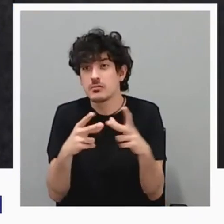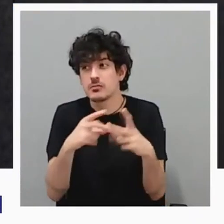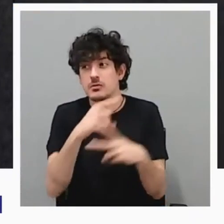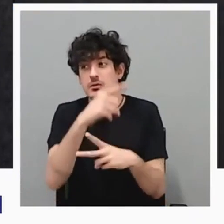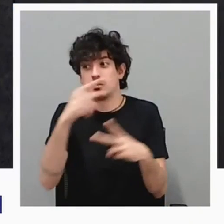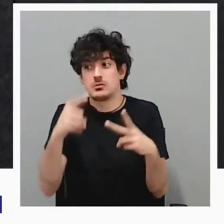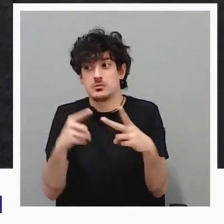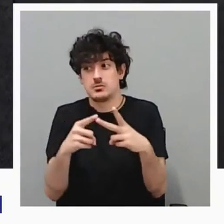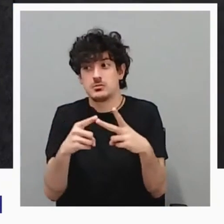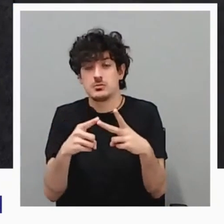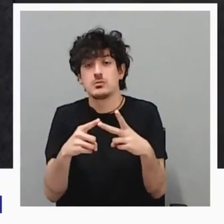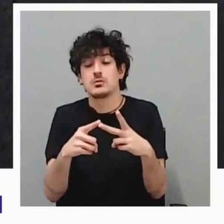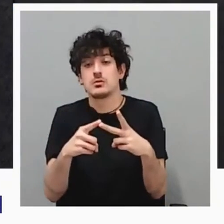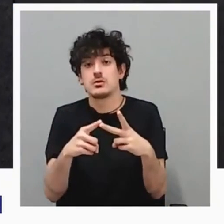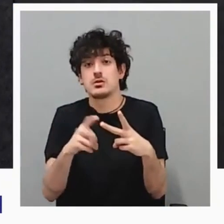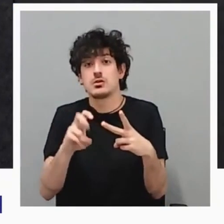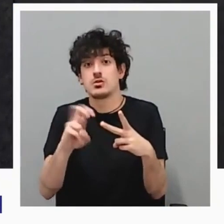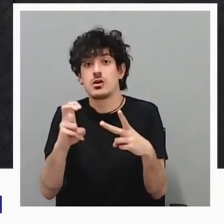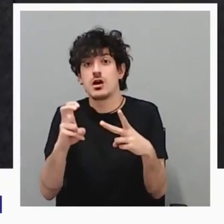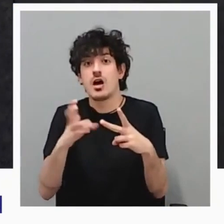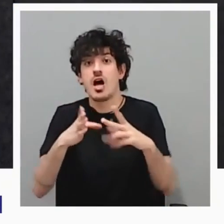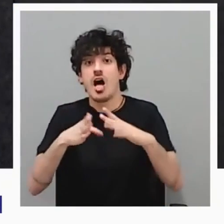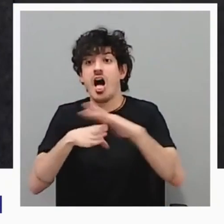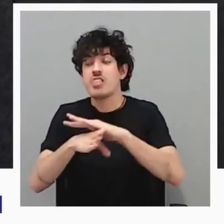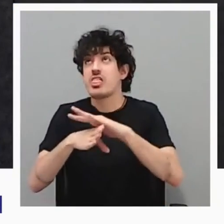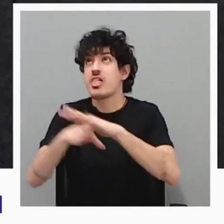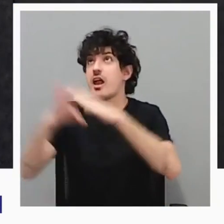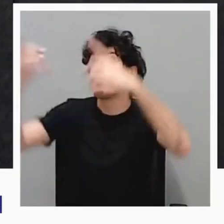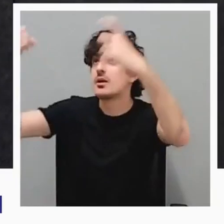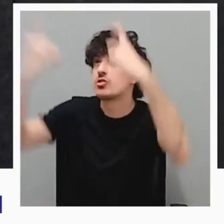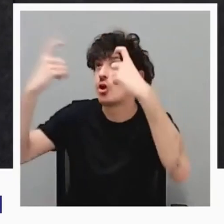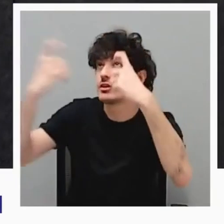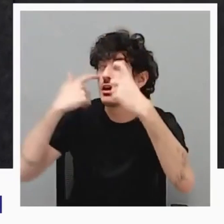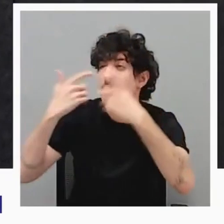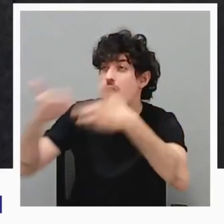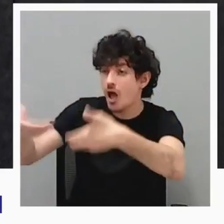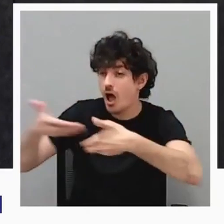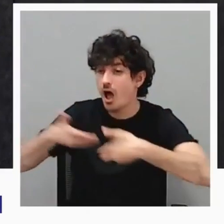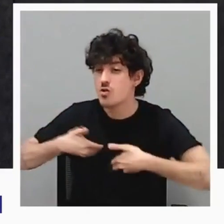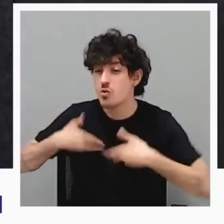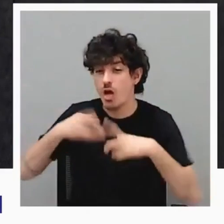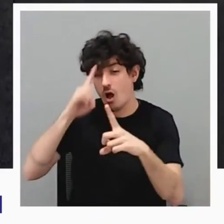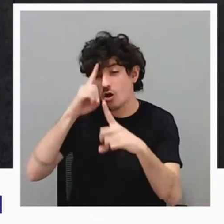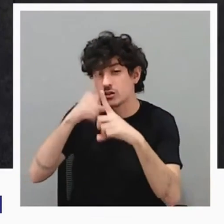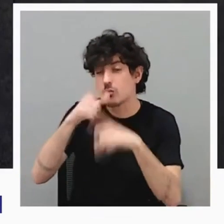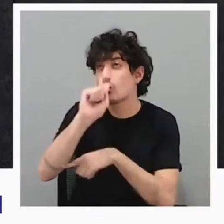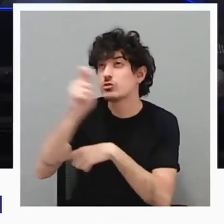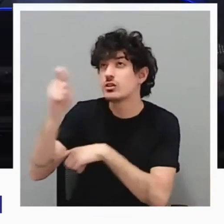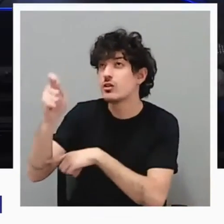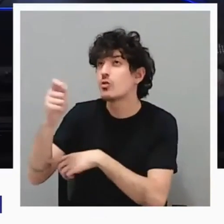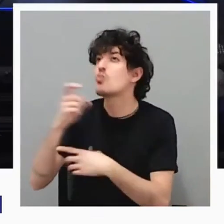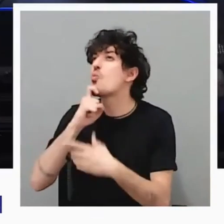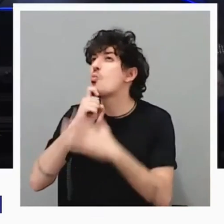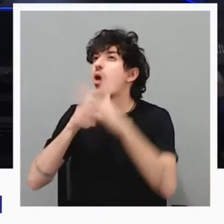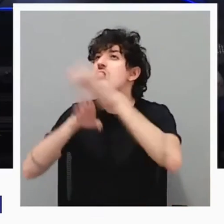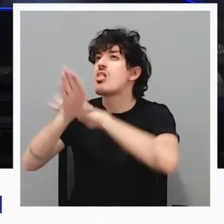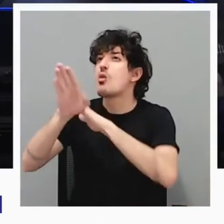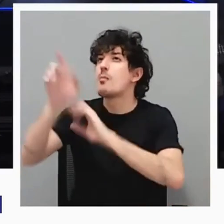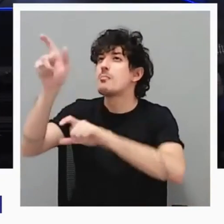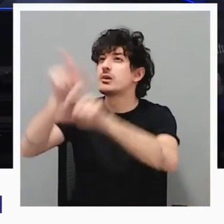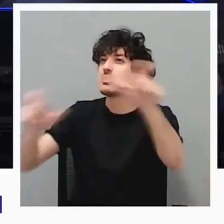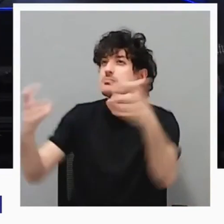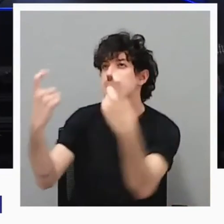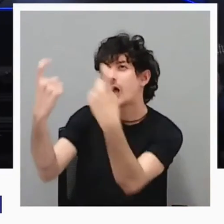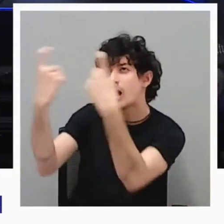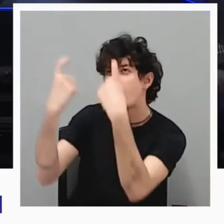la mejor forma de acceder a mentores que me puedan ayudar a conseguir esos objetivos? Muchas gracias. Marcos, Juan.